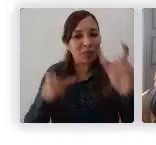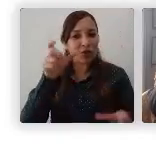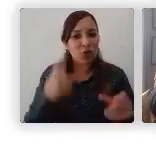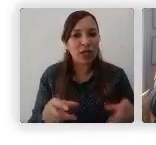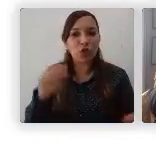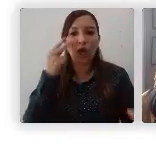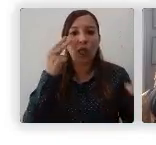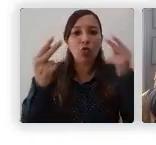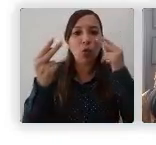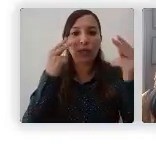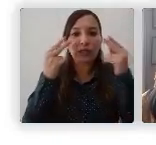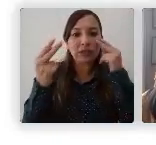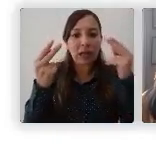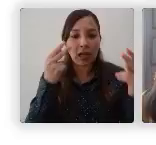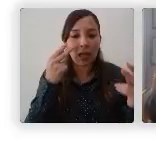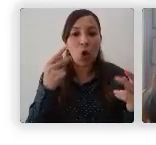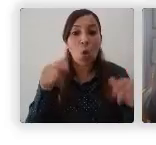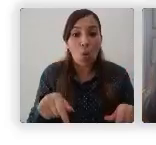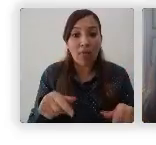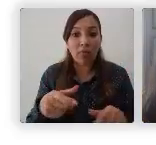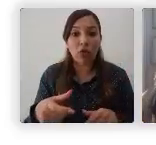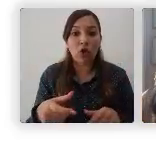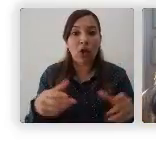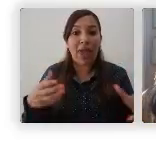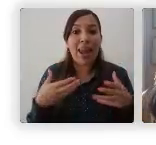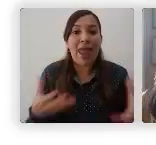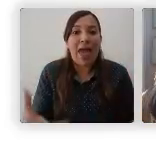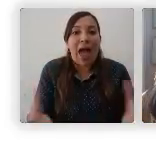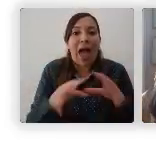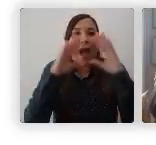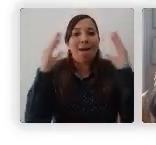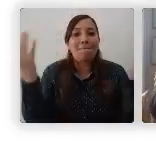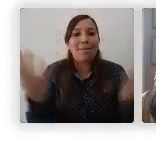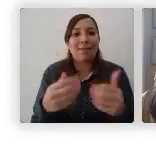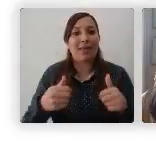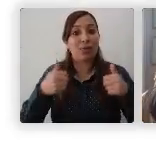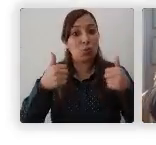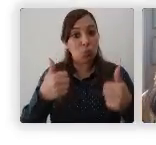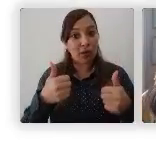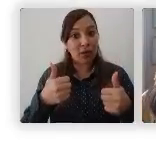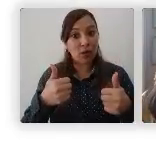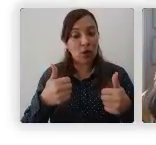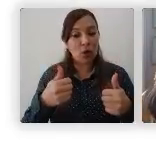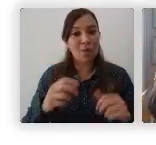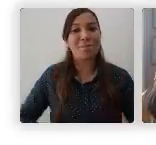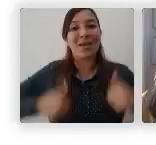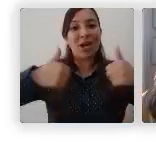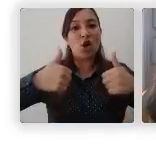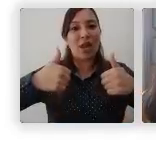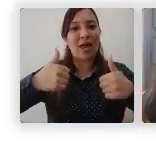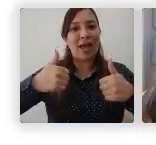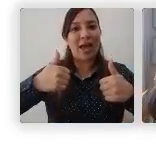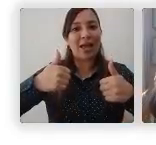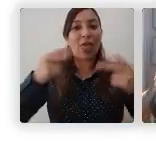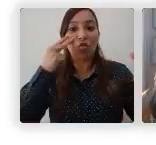comunidad anfitriona amigable y acogedora va a mejorar las oportunidades comerciales desde